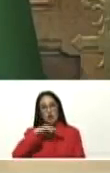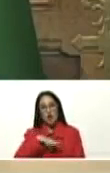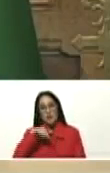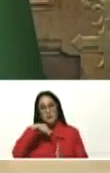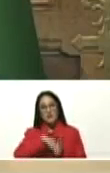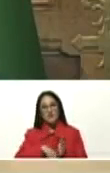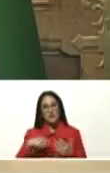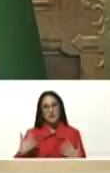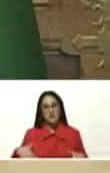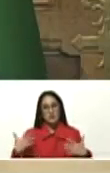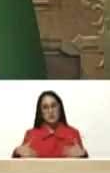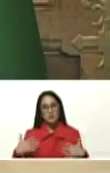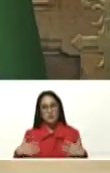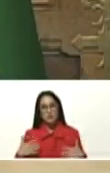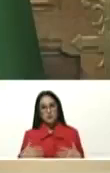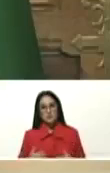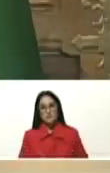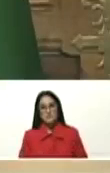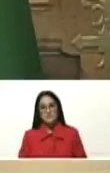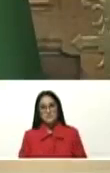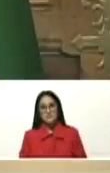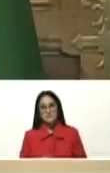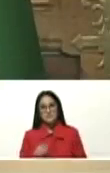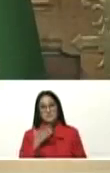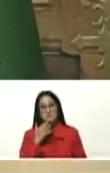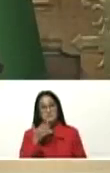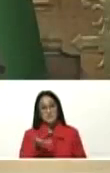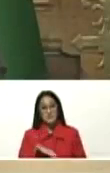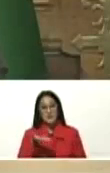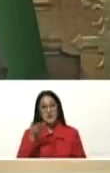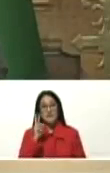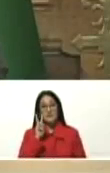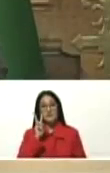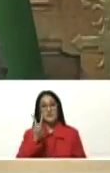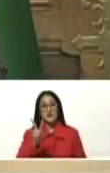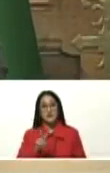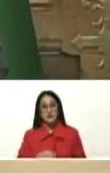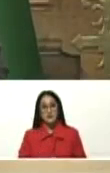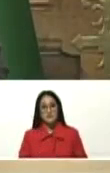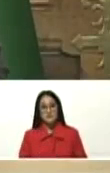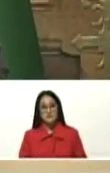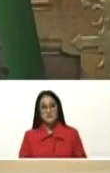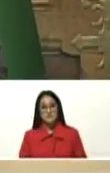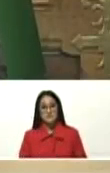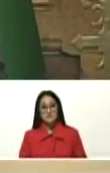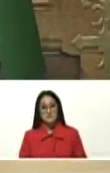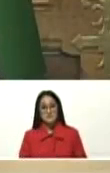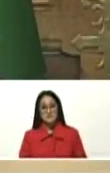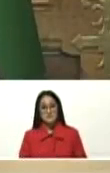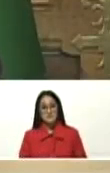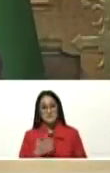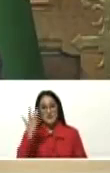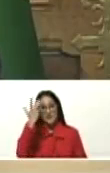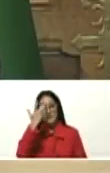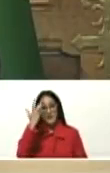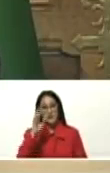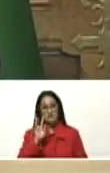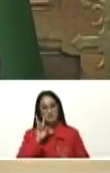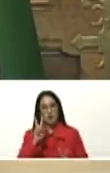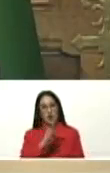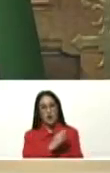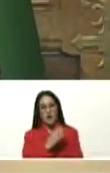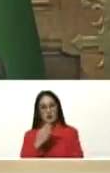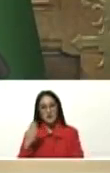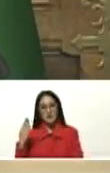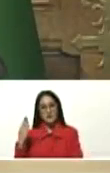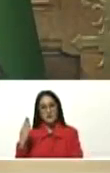profunda. Y si ustedes alzan la vista desde allá, desde el Atlántico africano, podrán ver el Caribe